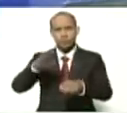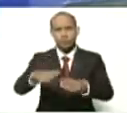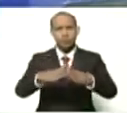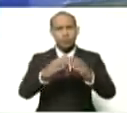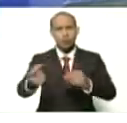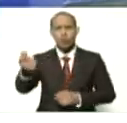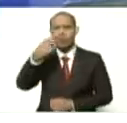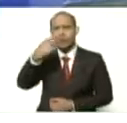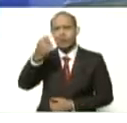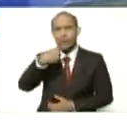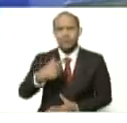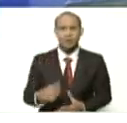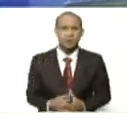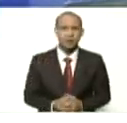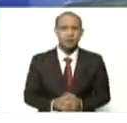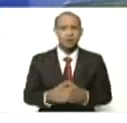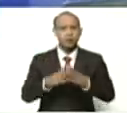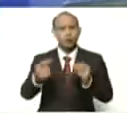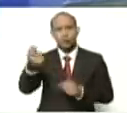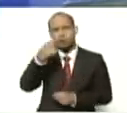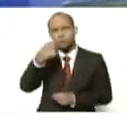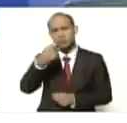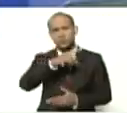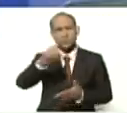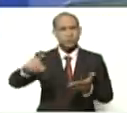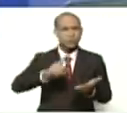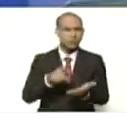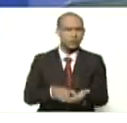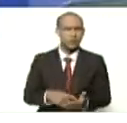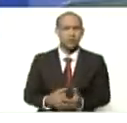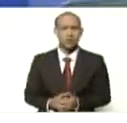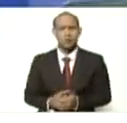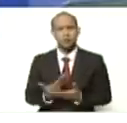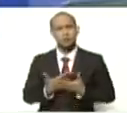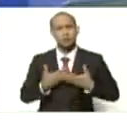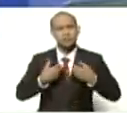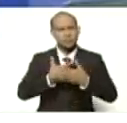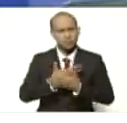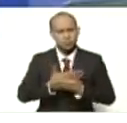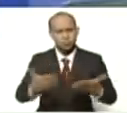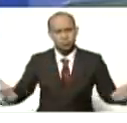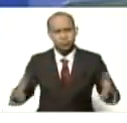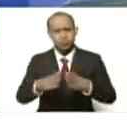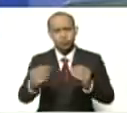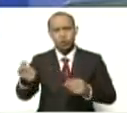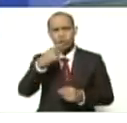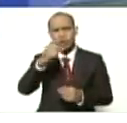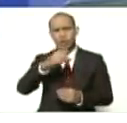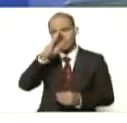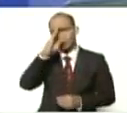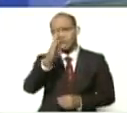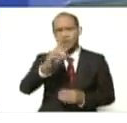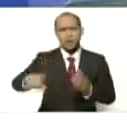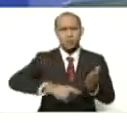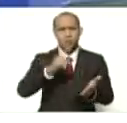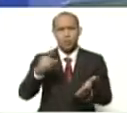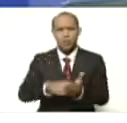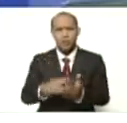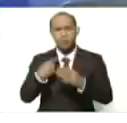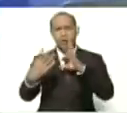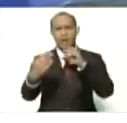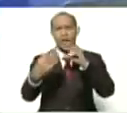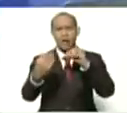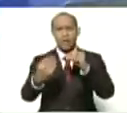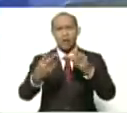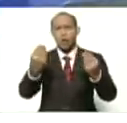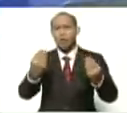tratamientos todos los tratamientos garantizar que los tratamientos lleguen hemos estado hablando de eso con